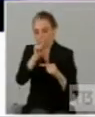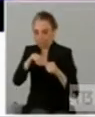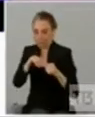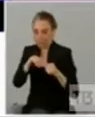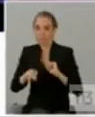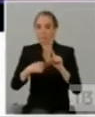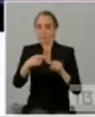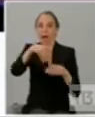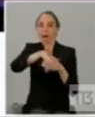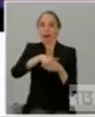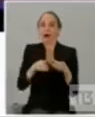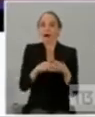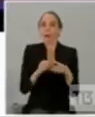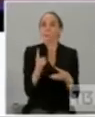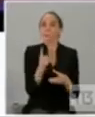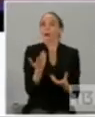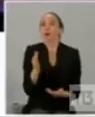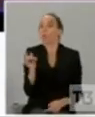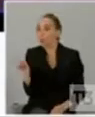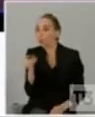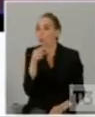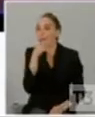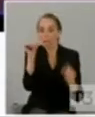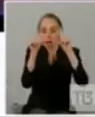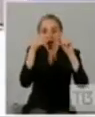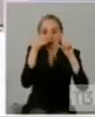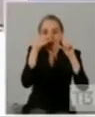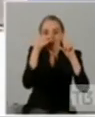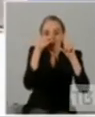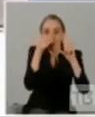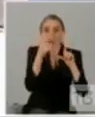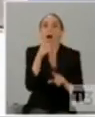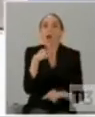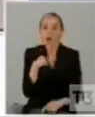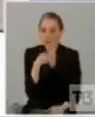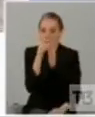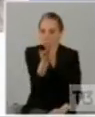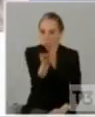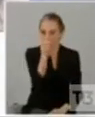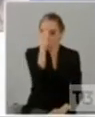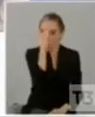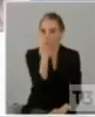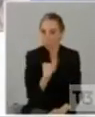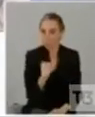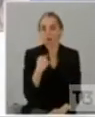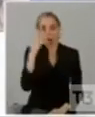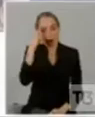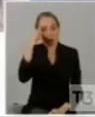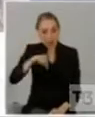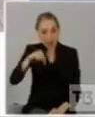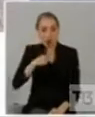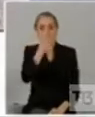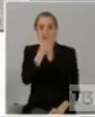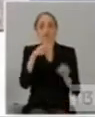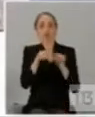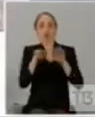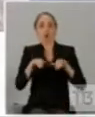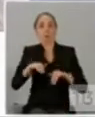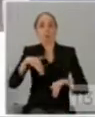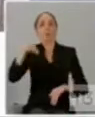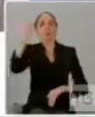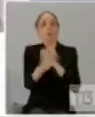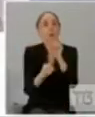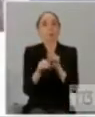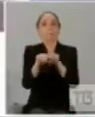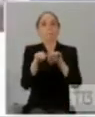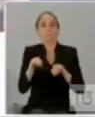elecciones primarias. ¿Cómo le dice a los que están mirándolo que pueden confiar en usted, en que lo que hoy piensa Sebastián Sichel es lo mismo que va a pensar en